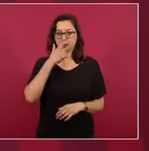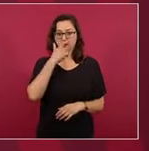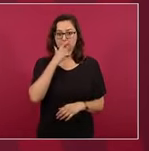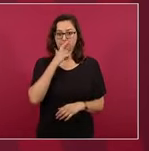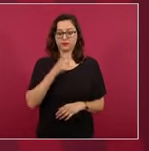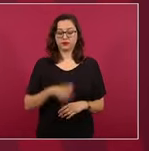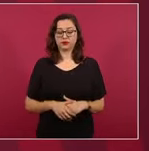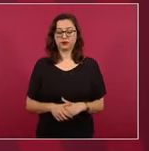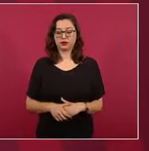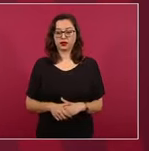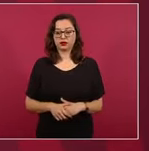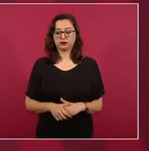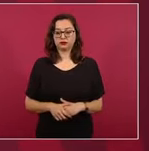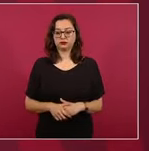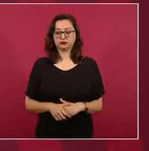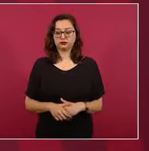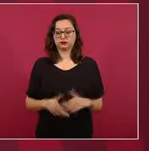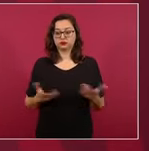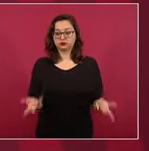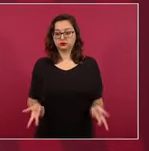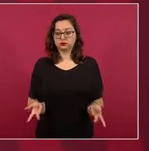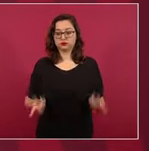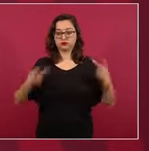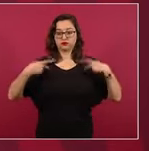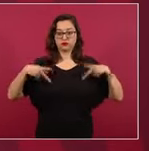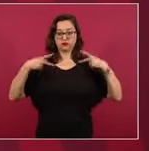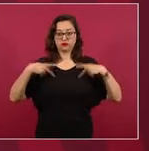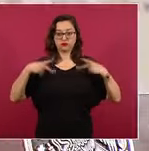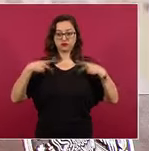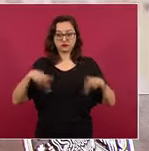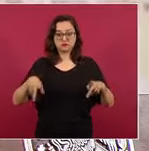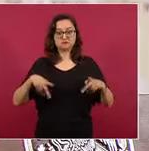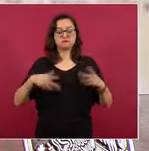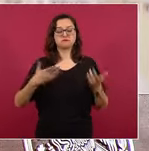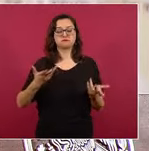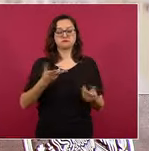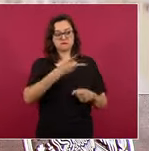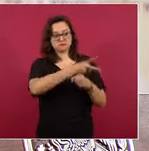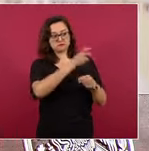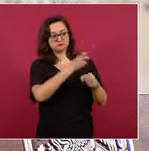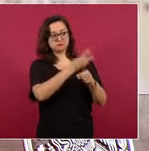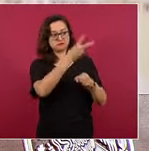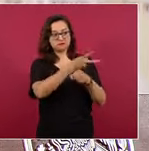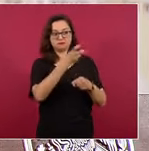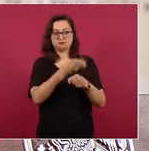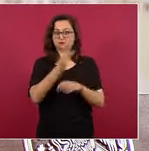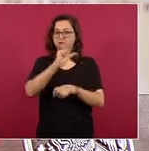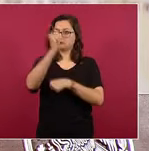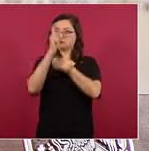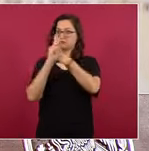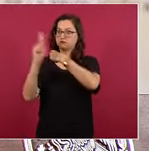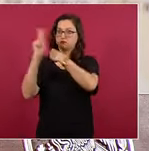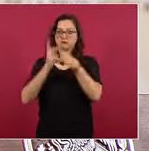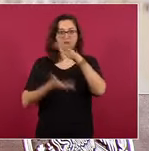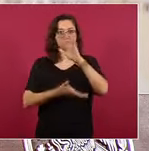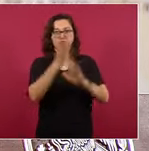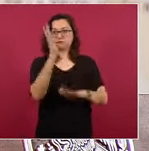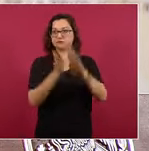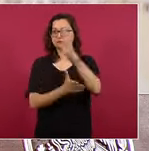van a otros países invitados para dar a conocer lo que sucede en nuestro país, pues